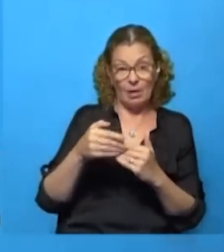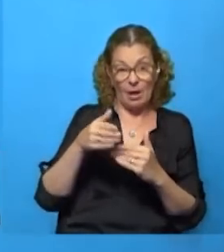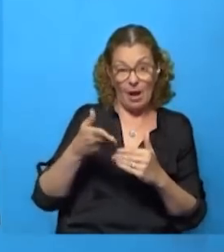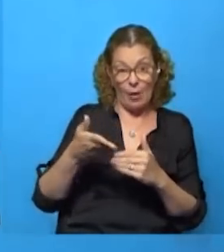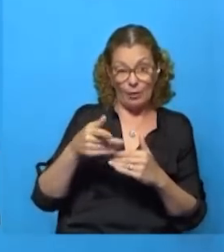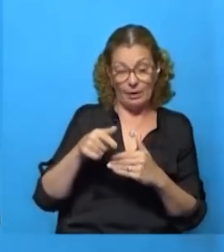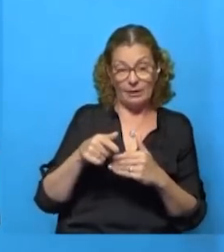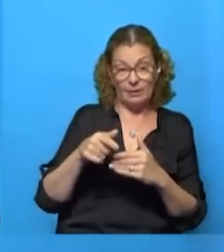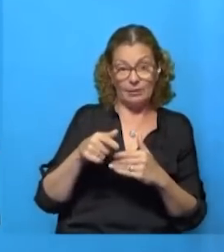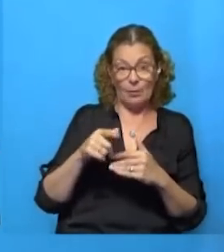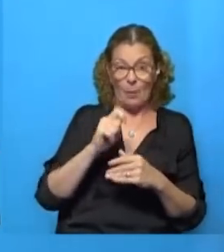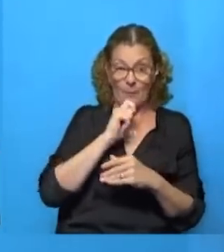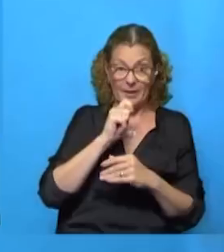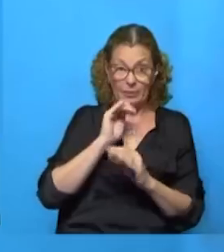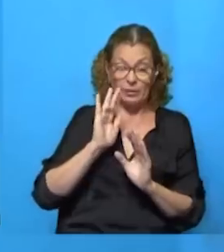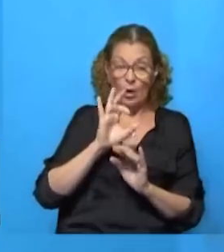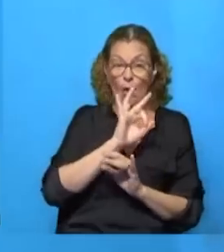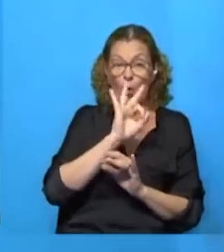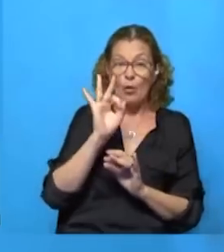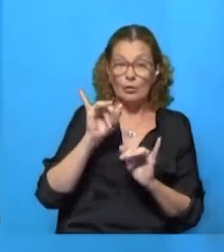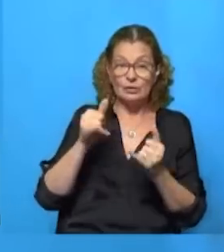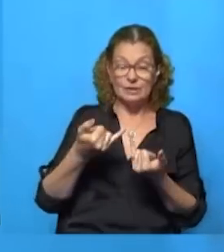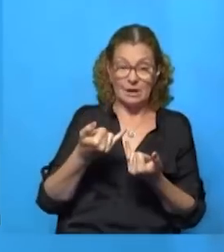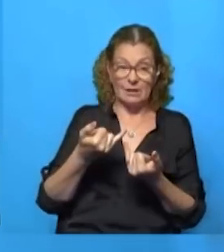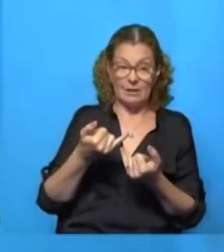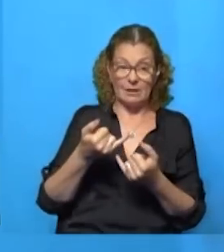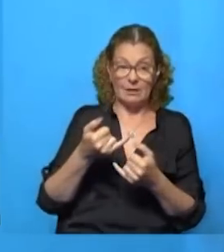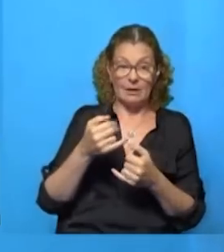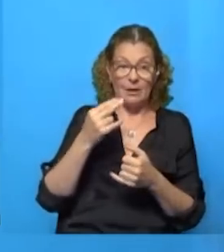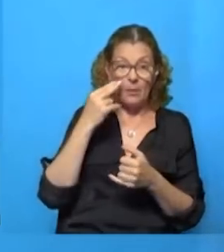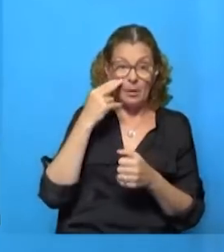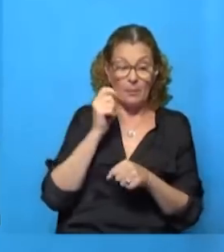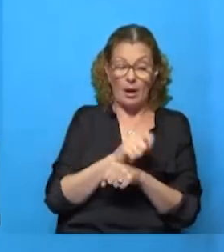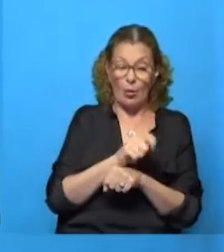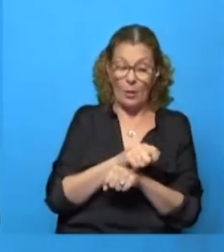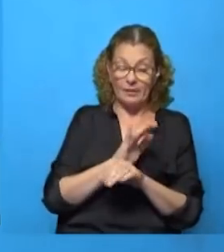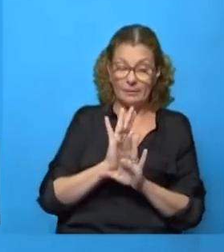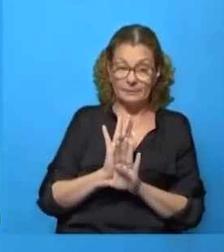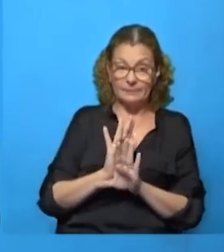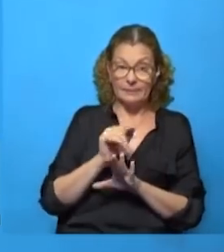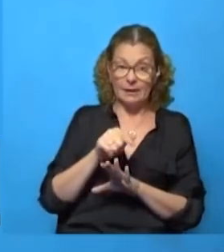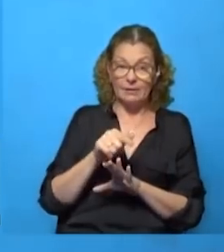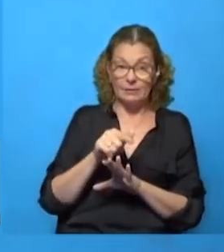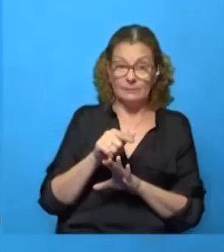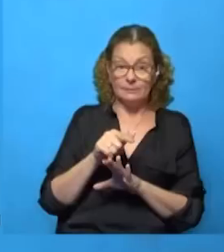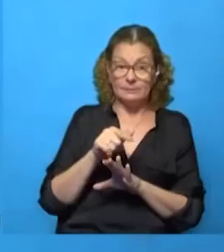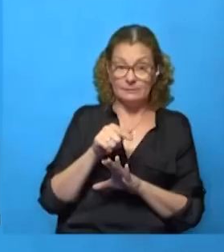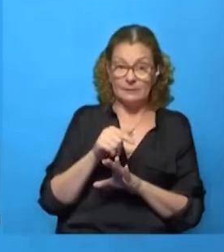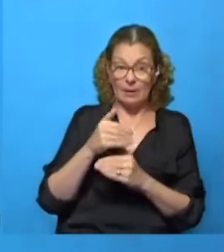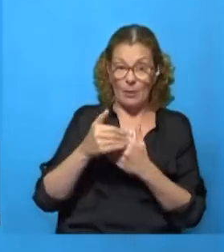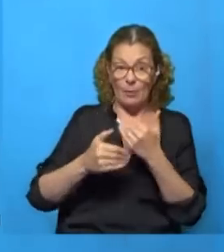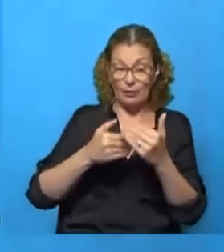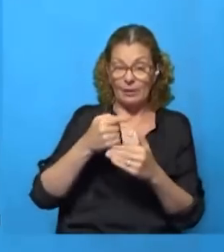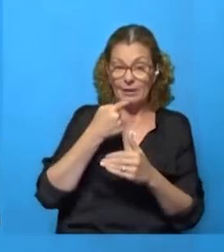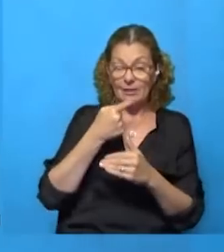en esta cuestión más periodística O sea ya en el caso de algunos fallos judiciales bueno Y en este proceso